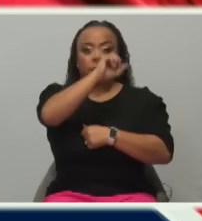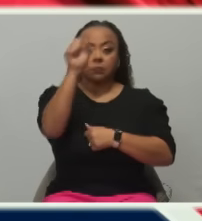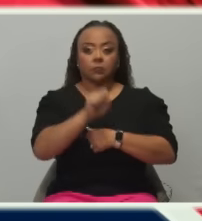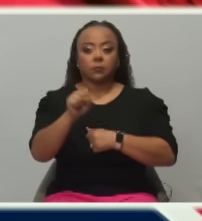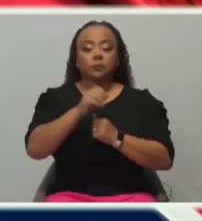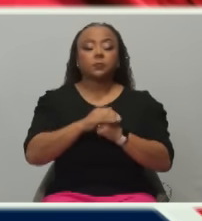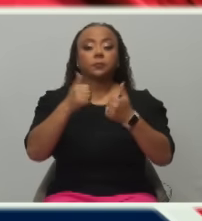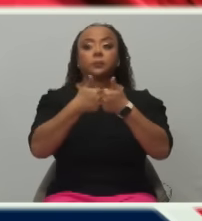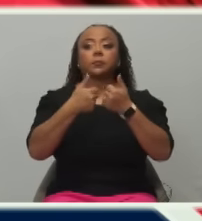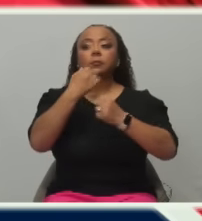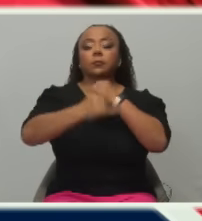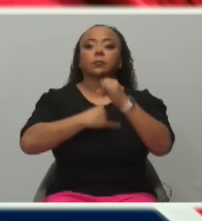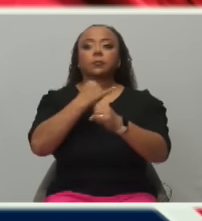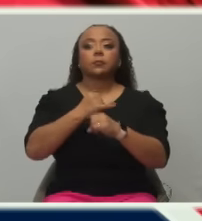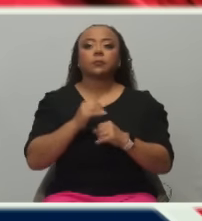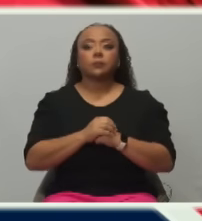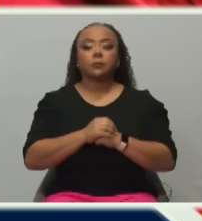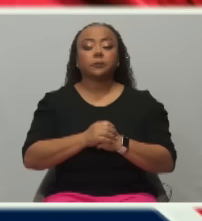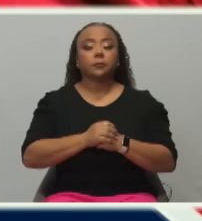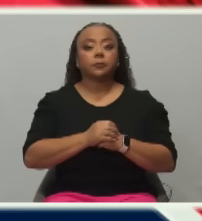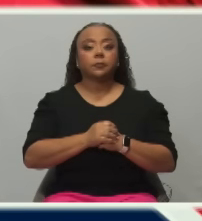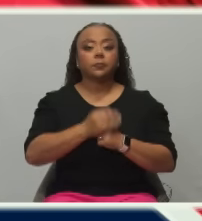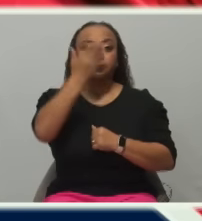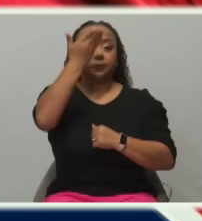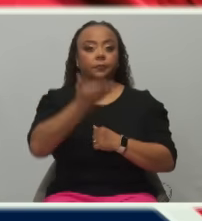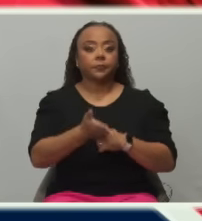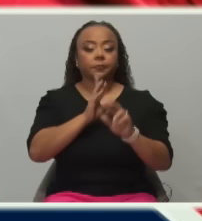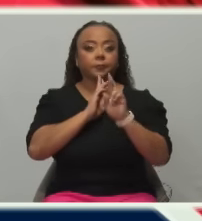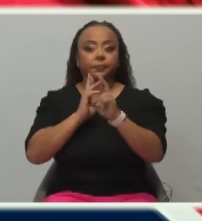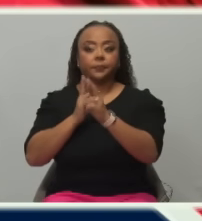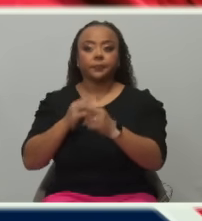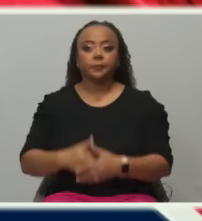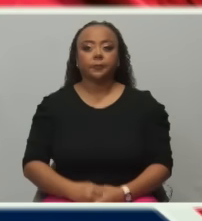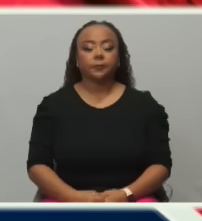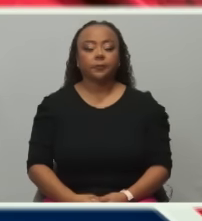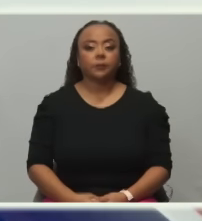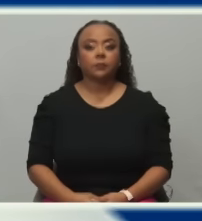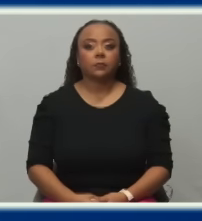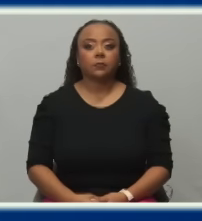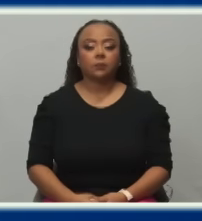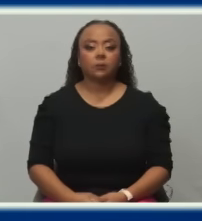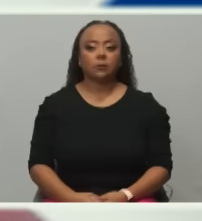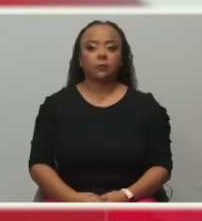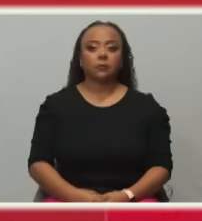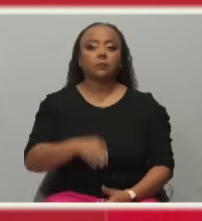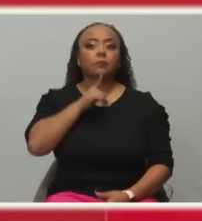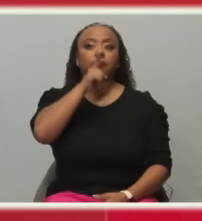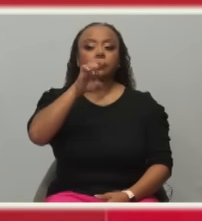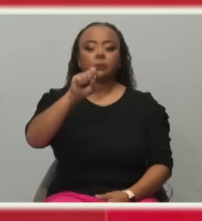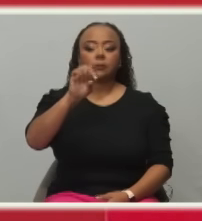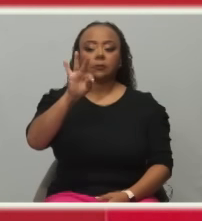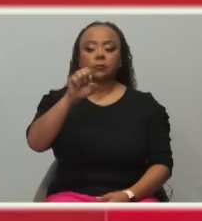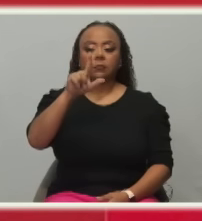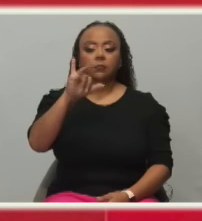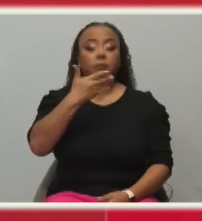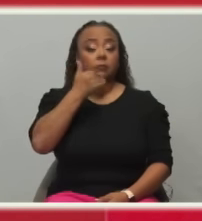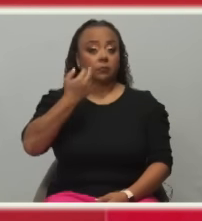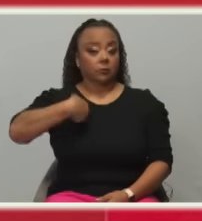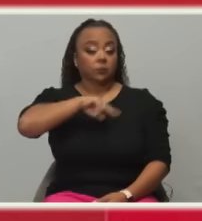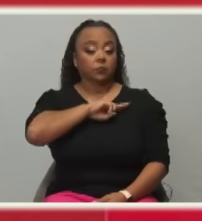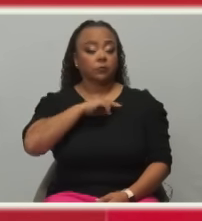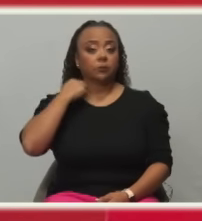en partidos internacionales estos son los resultados del Real Esteli fue mejor que